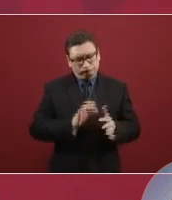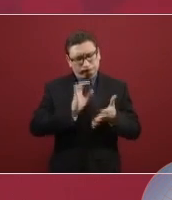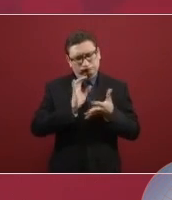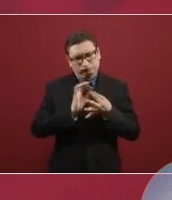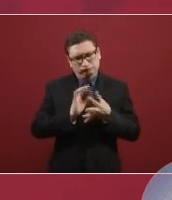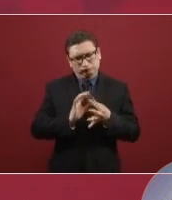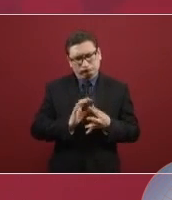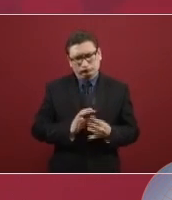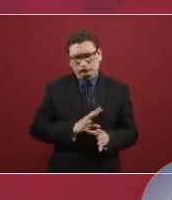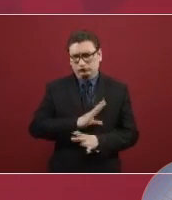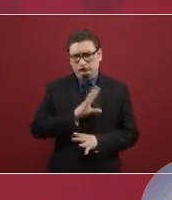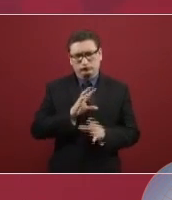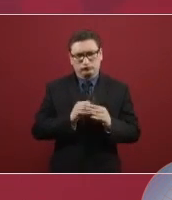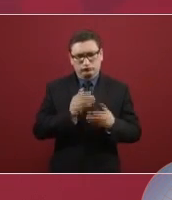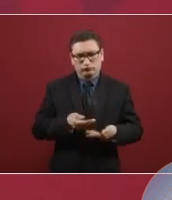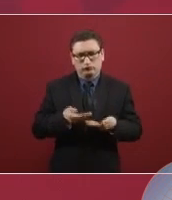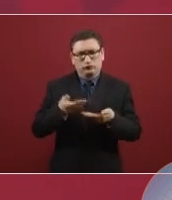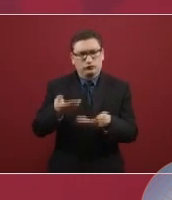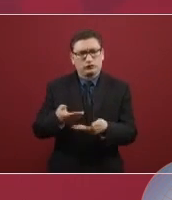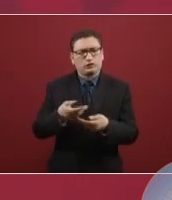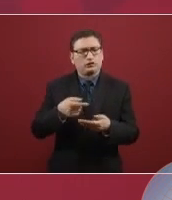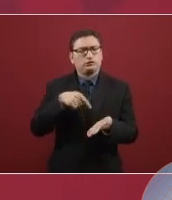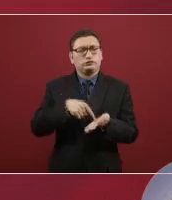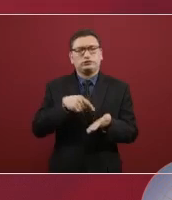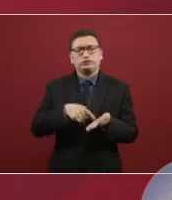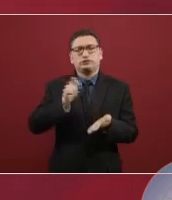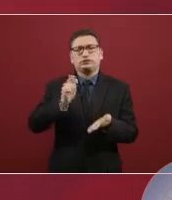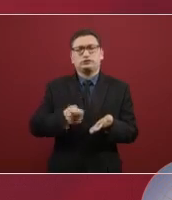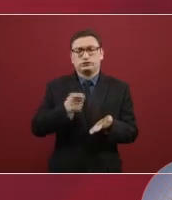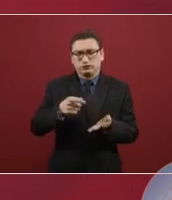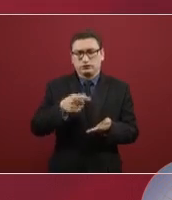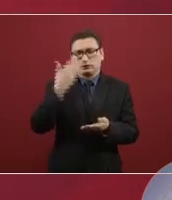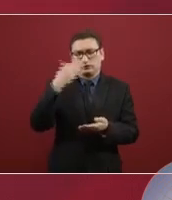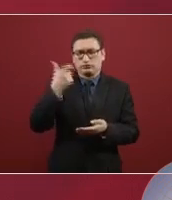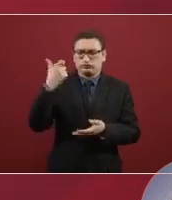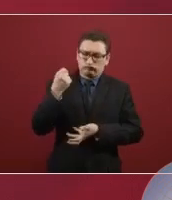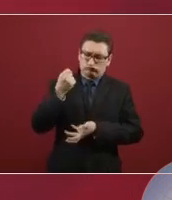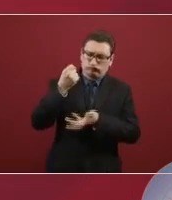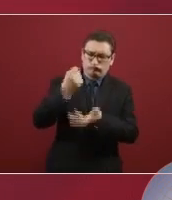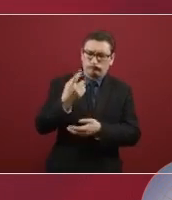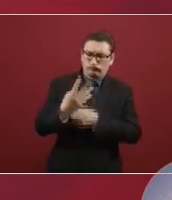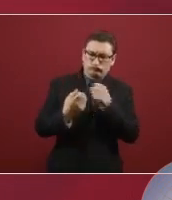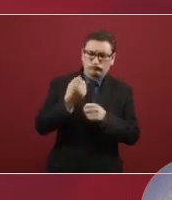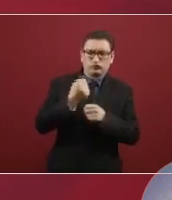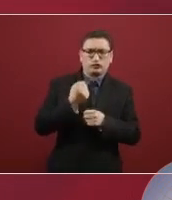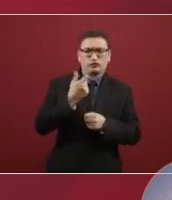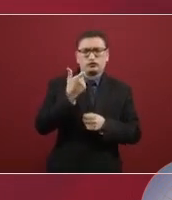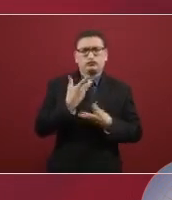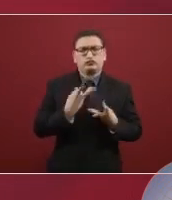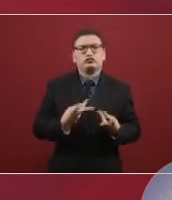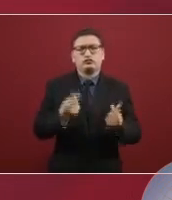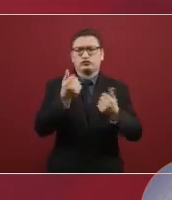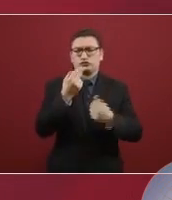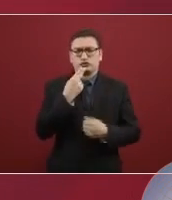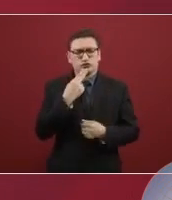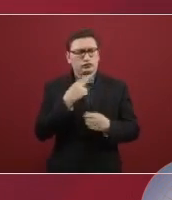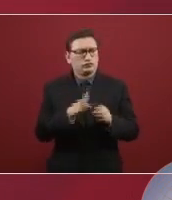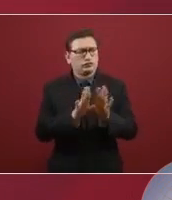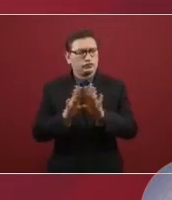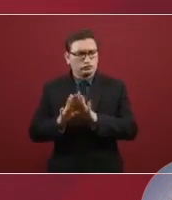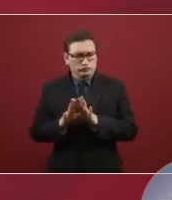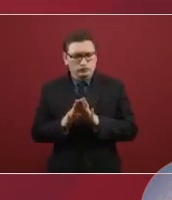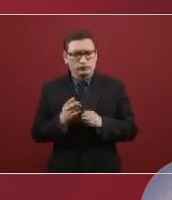de cómo se ha manejado el fondo minero en los cu años en que se han